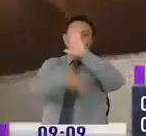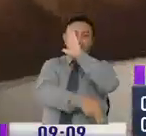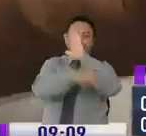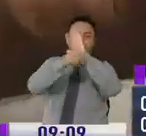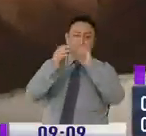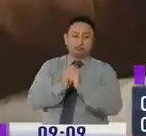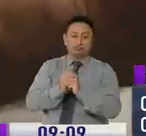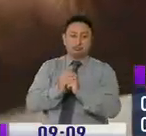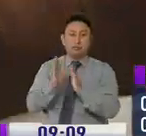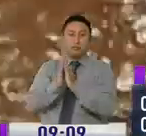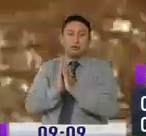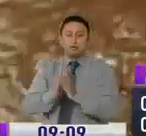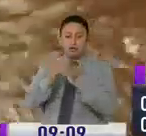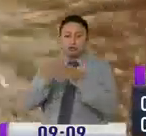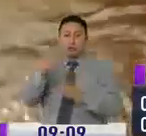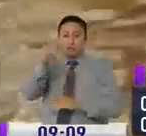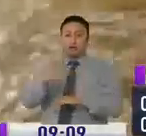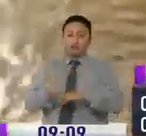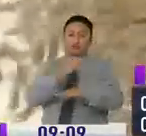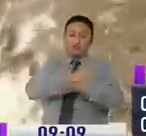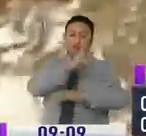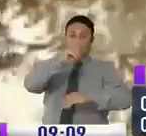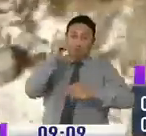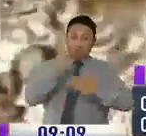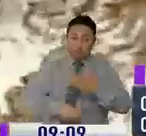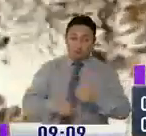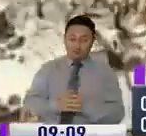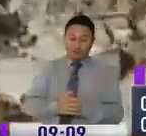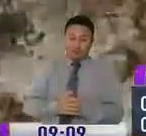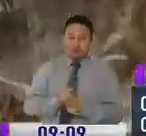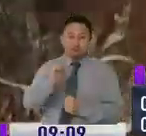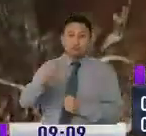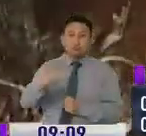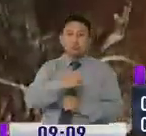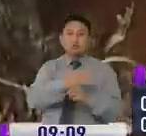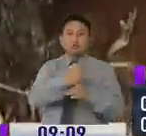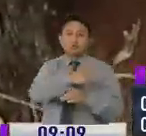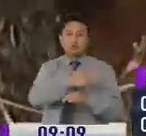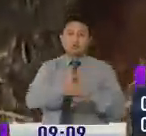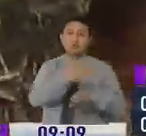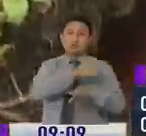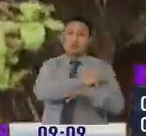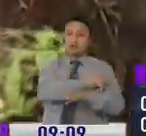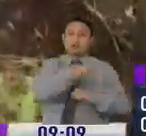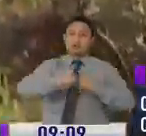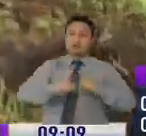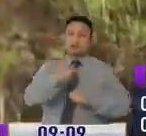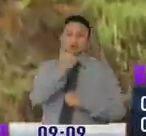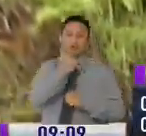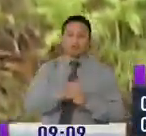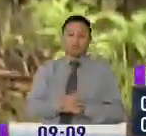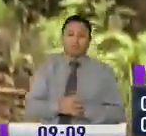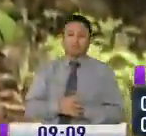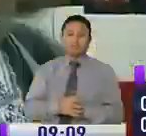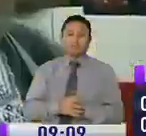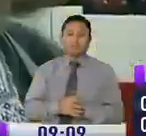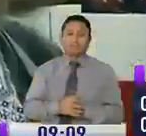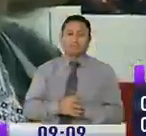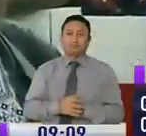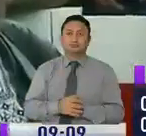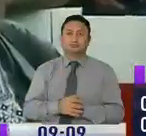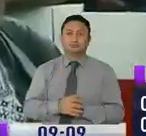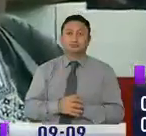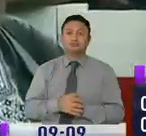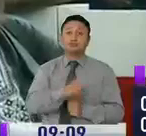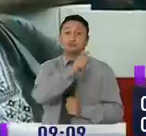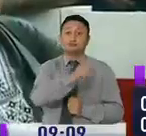de repetición que plantea tendría que aplicarse a funcionarios de los gobiernos que permitieron que Chevron no realice sus operaciones con responsabilidad. Contra ellos sí